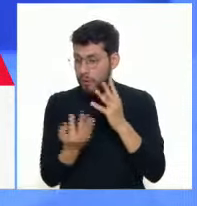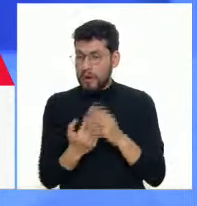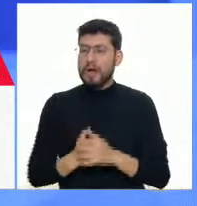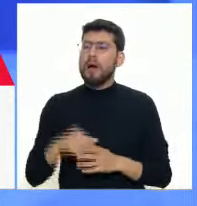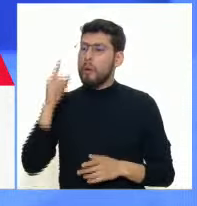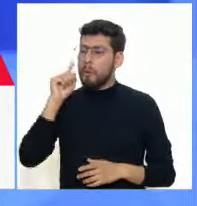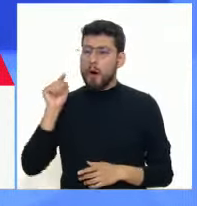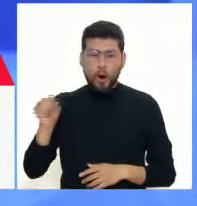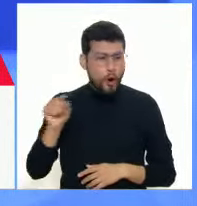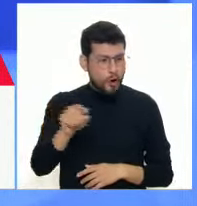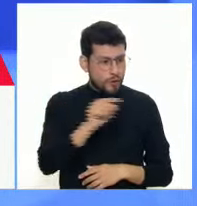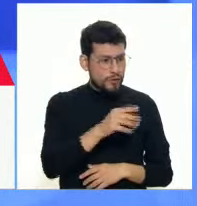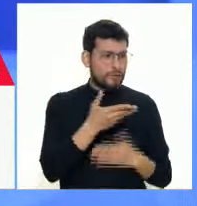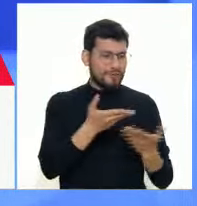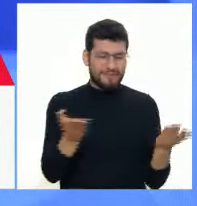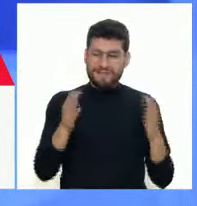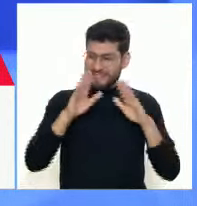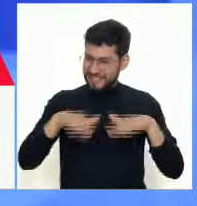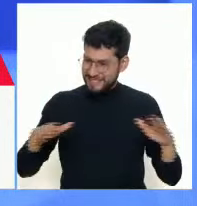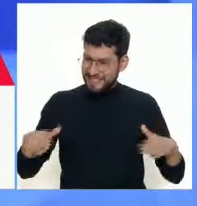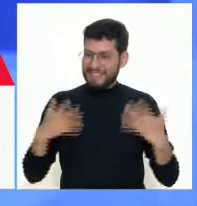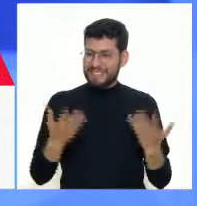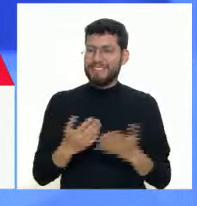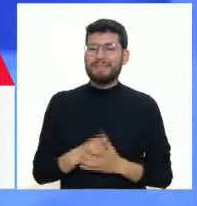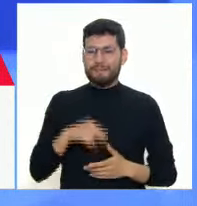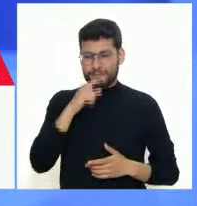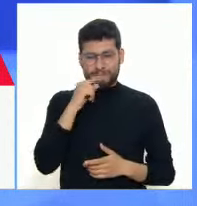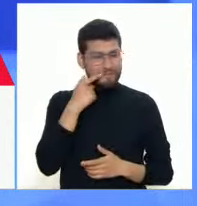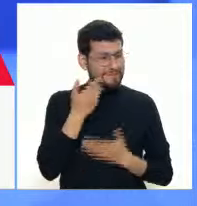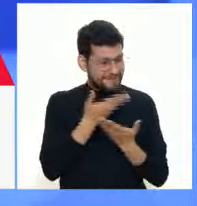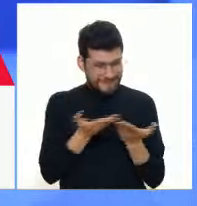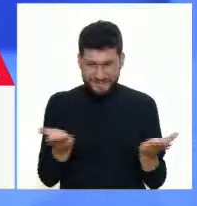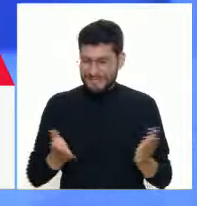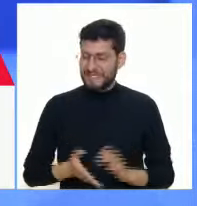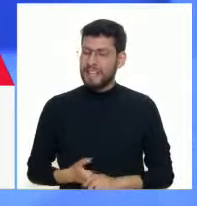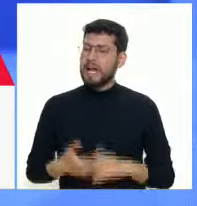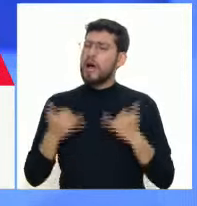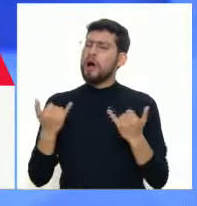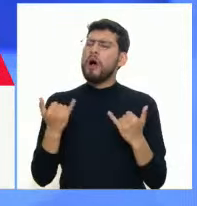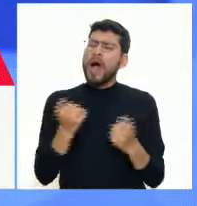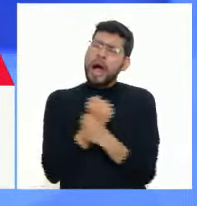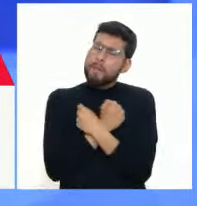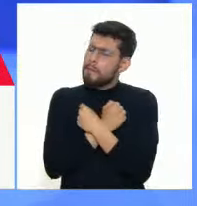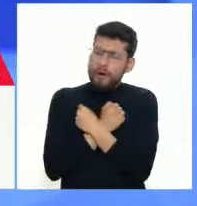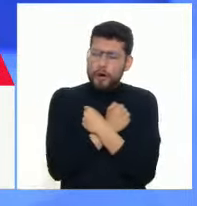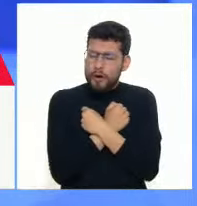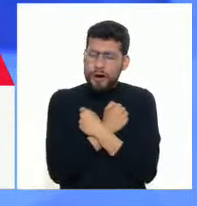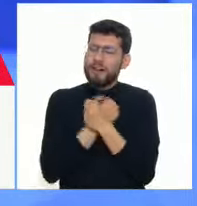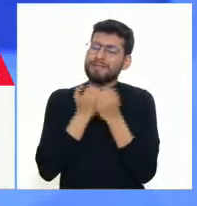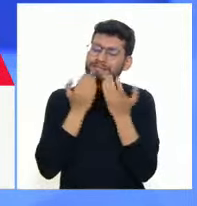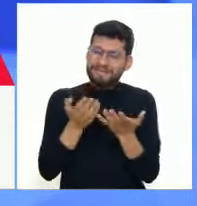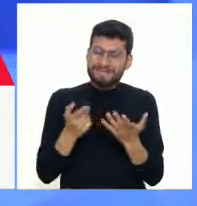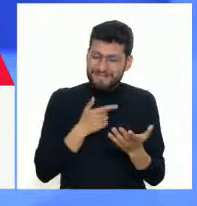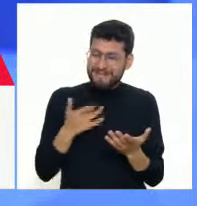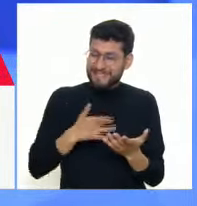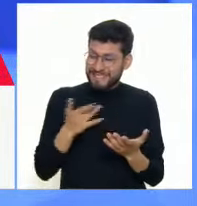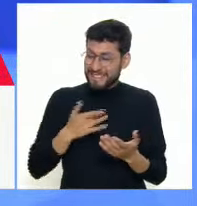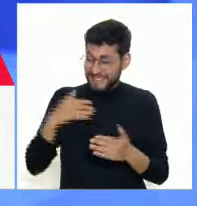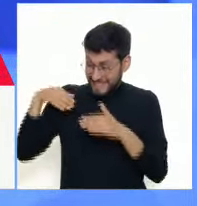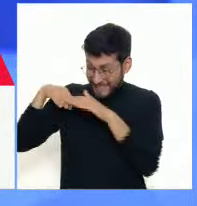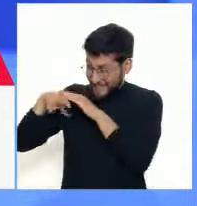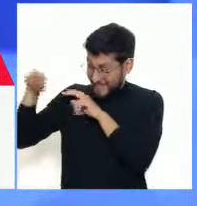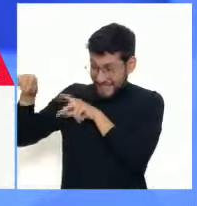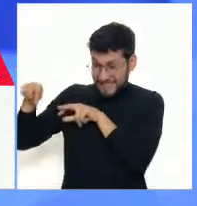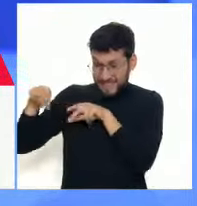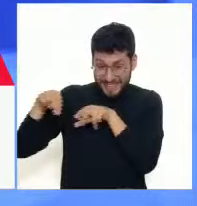para ustedes, queridos niños, queridas niñas. Y lo hacemos con ese amor que hoy día he resentido cuando hemos